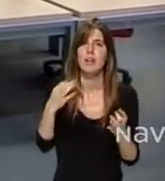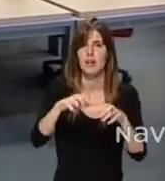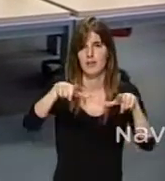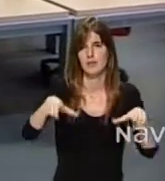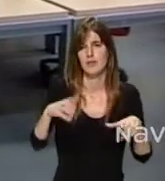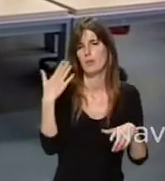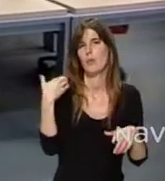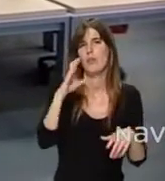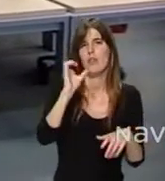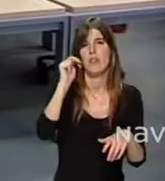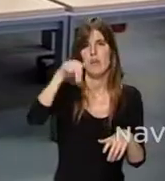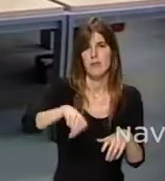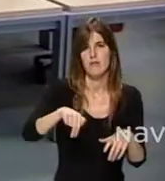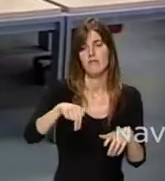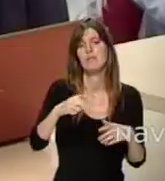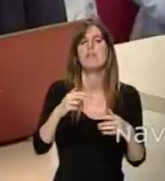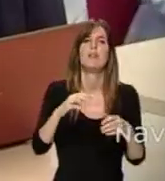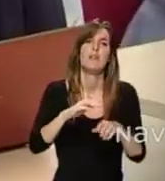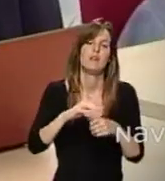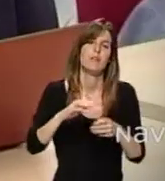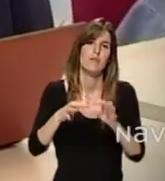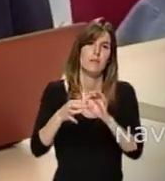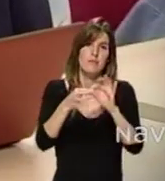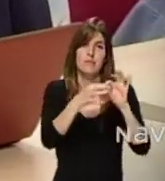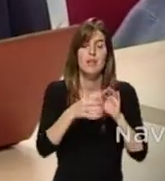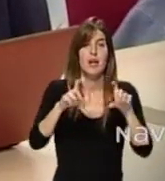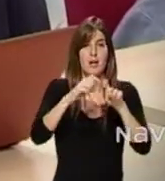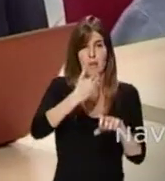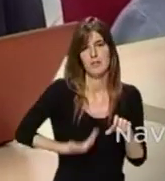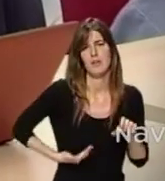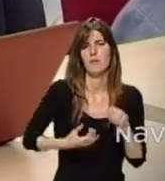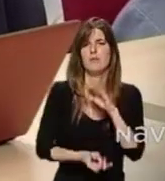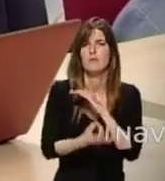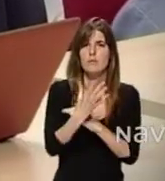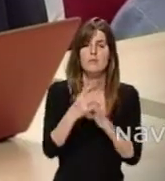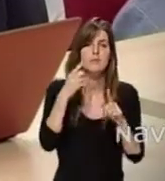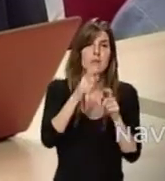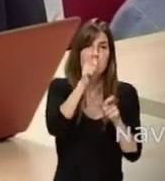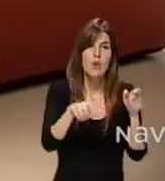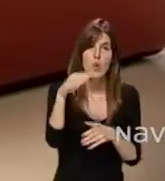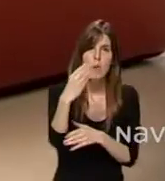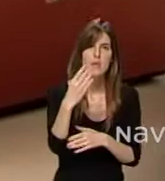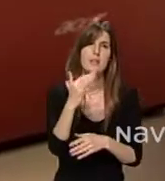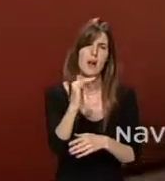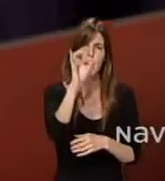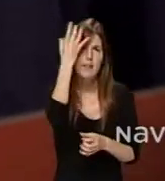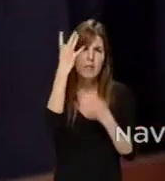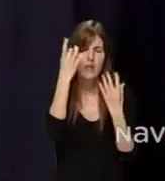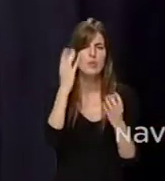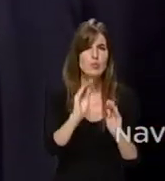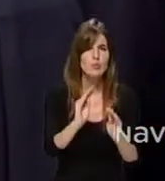puso en marcha a finales del año pasado para habilitar y favorecer a los proyectos de emprendedores de